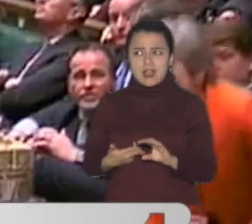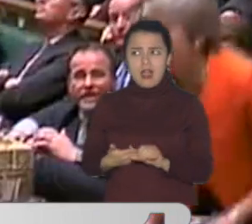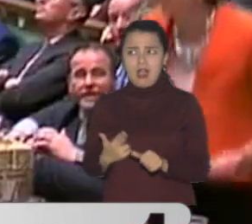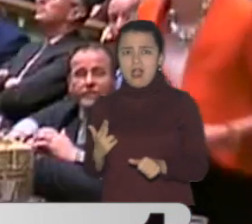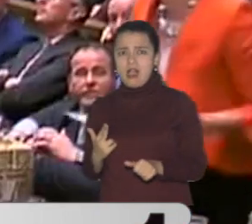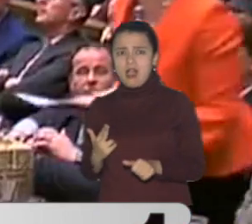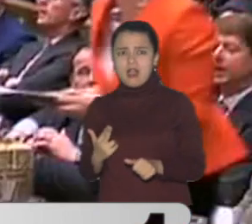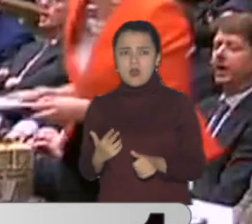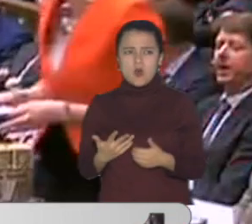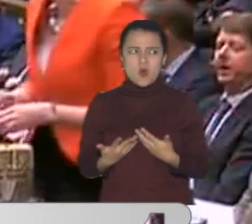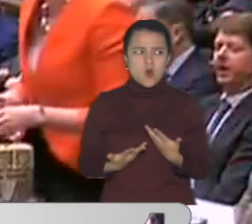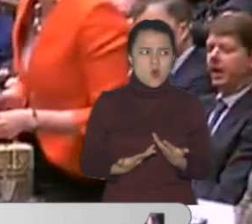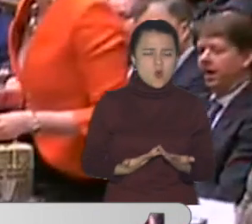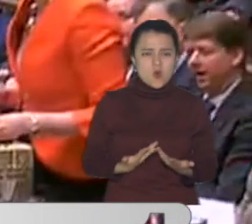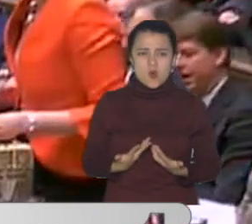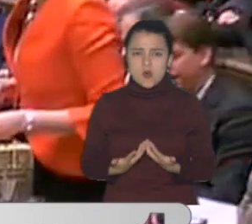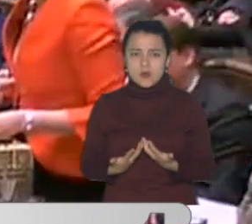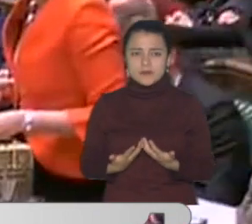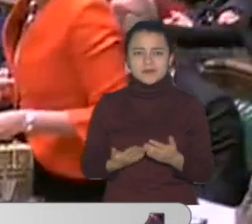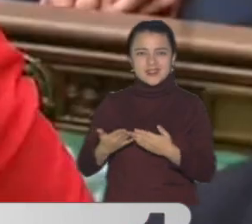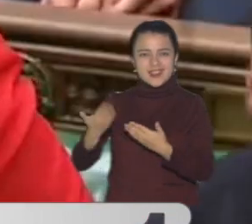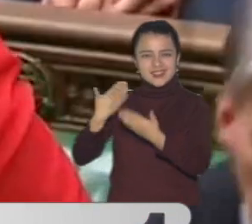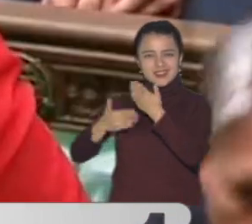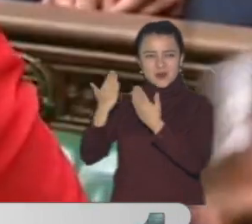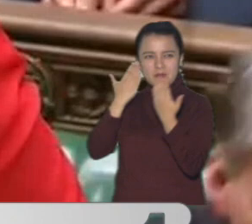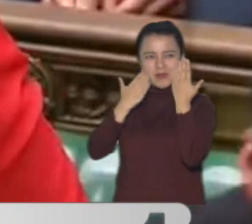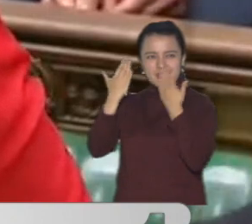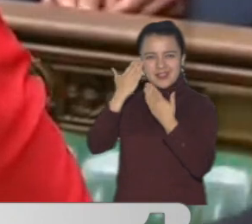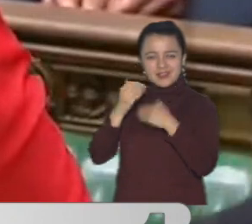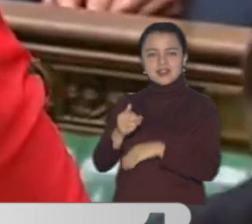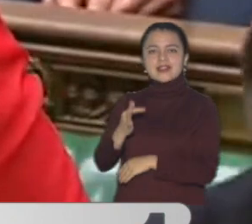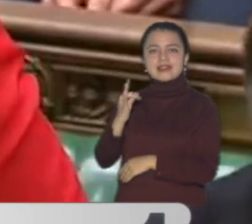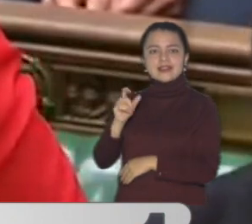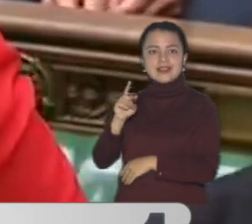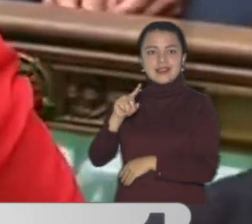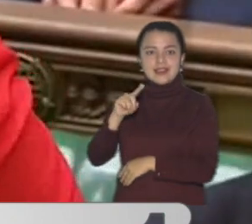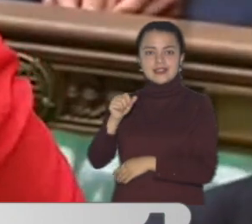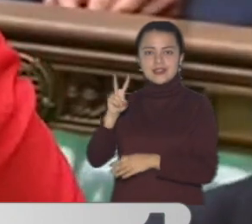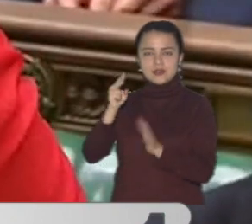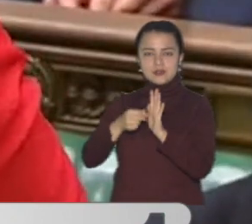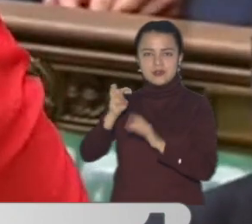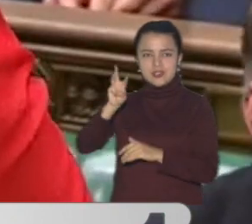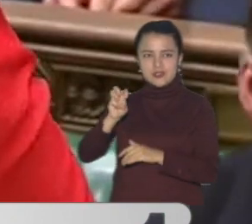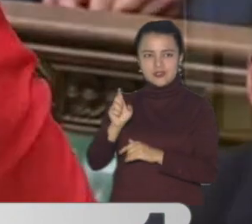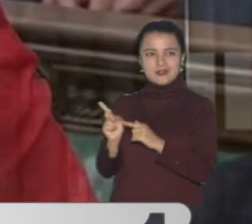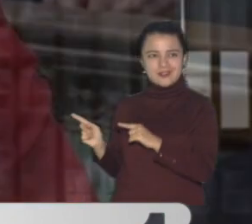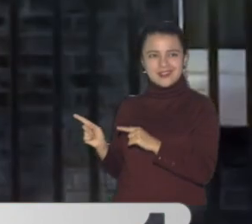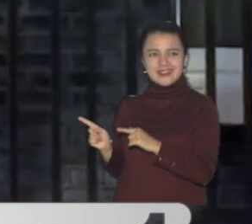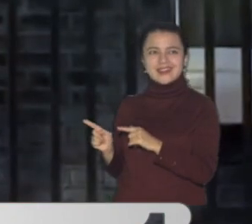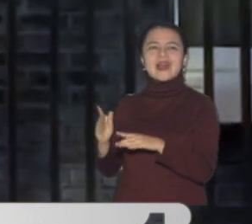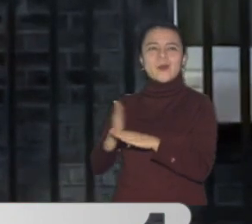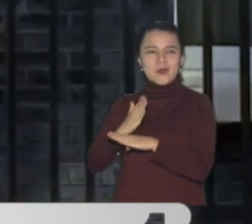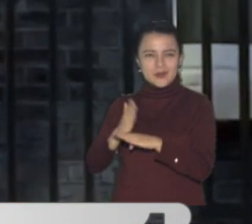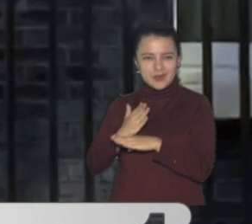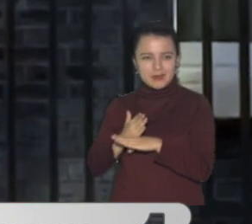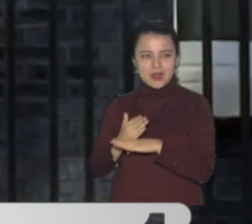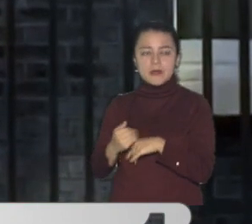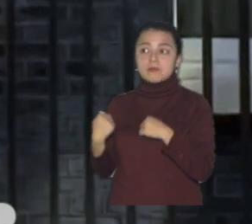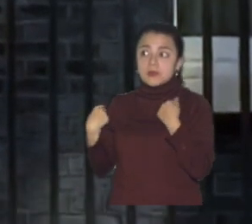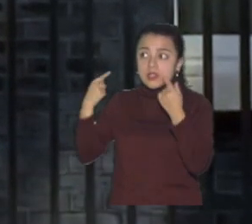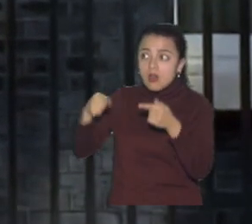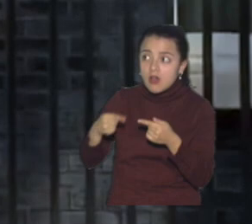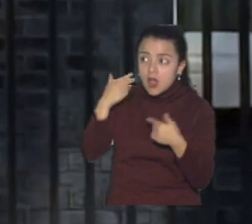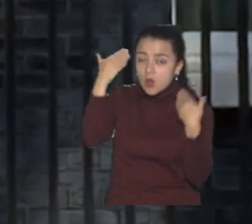su situación con la ex primera ministra Theresa May, que sobrevivió a una moción de censura en 2018 por un margen más amplio, antes de verse